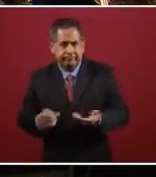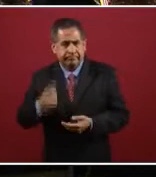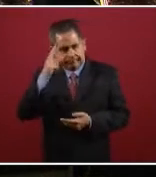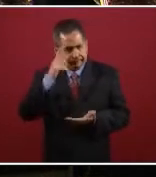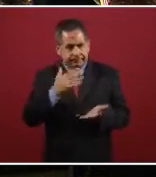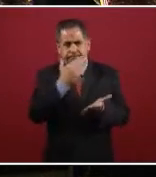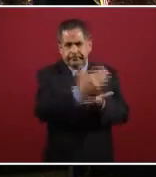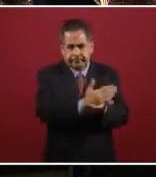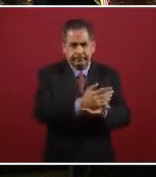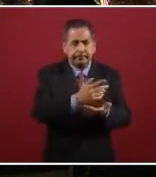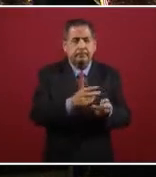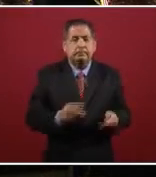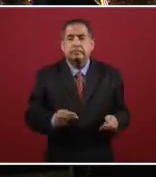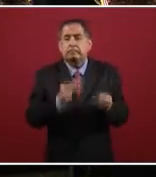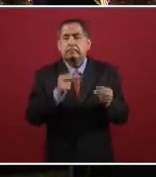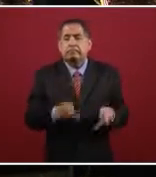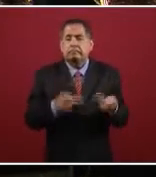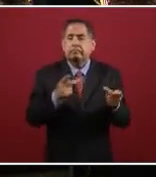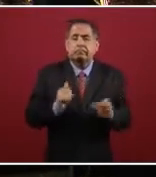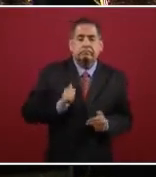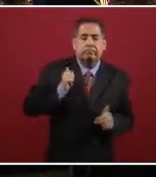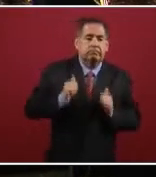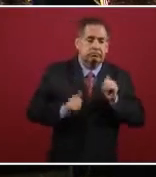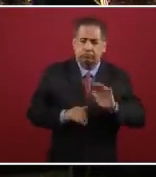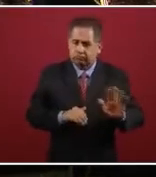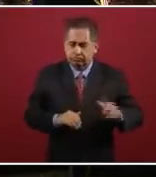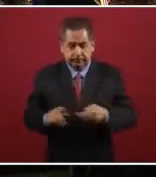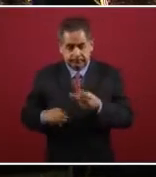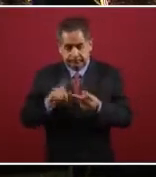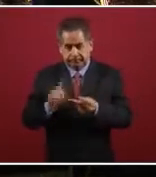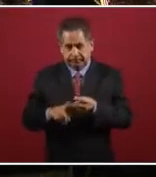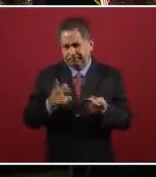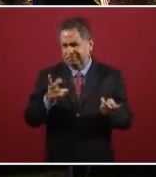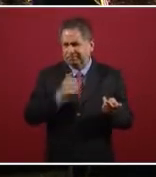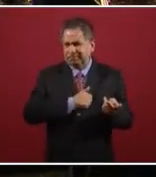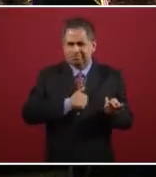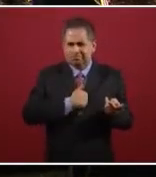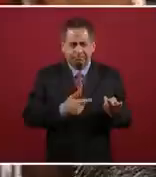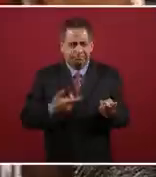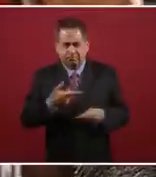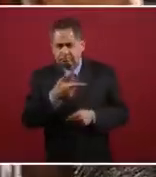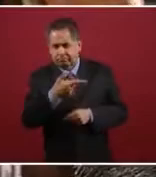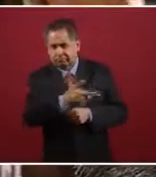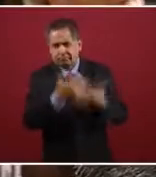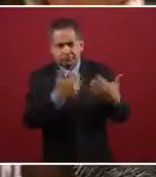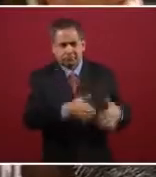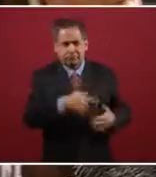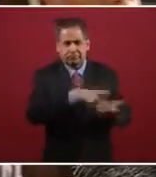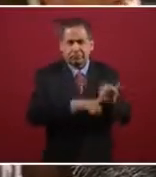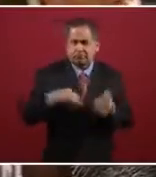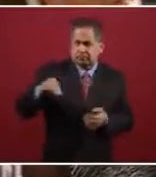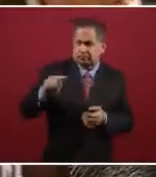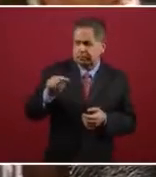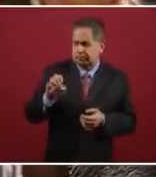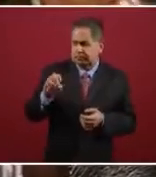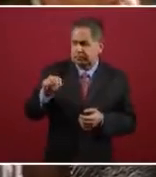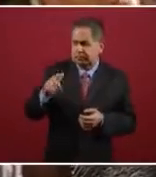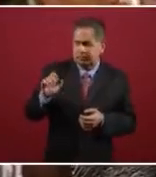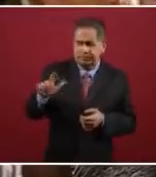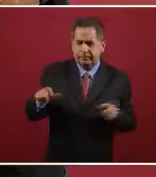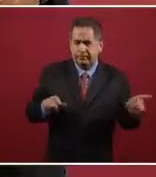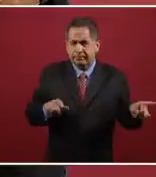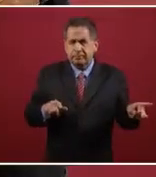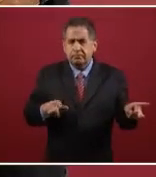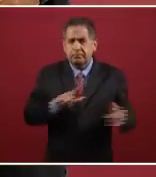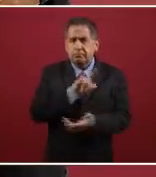al agua y la segunda sería no es lamentable que empresas que estas empresas como mota-engil actúen por encima